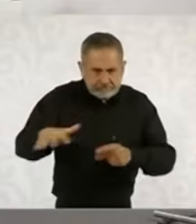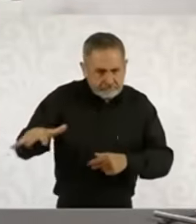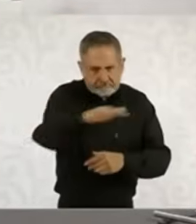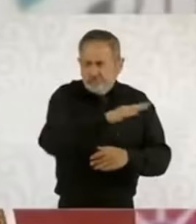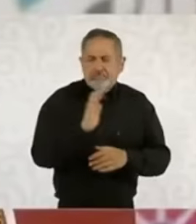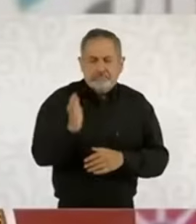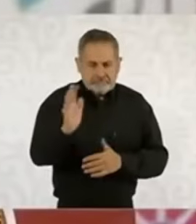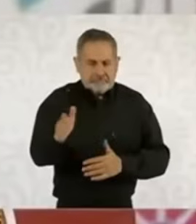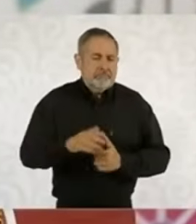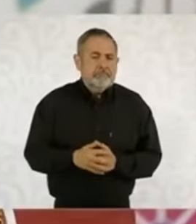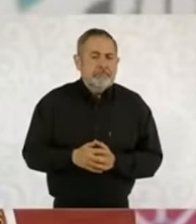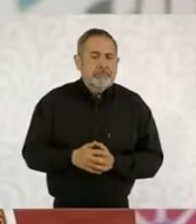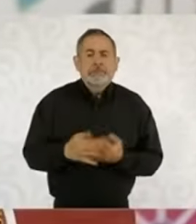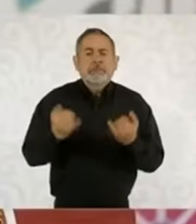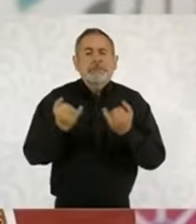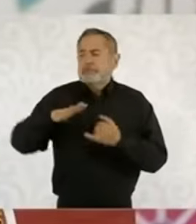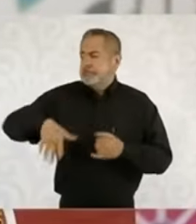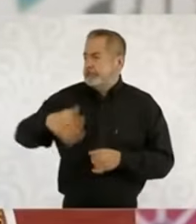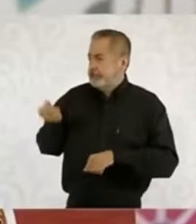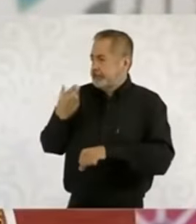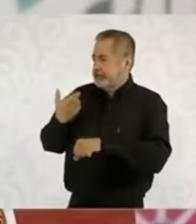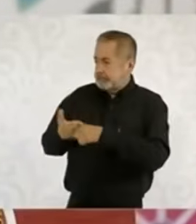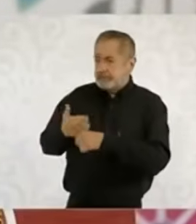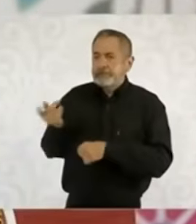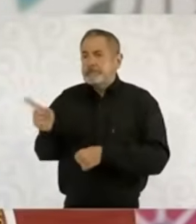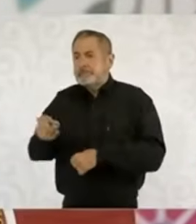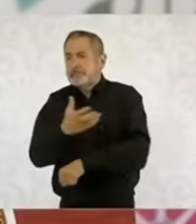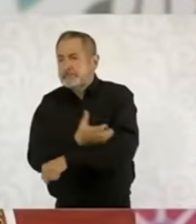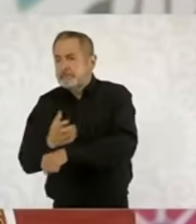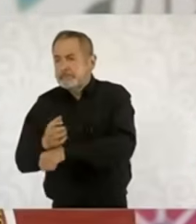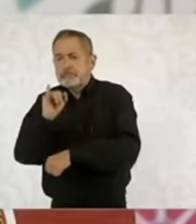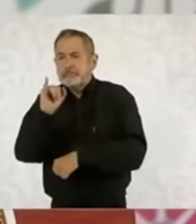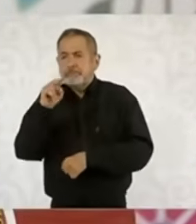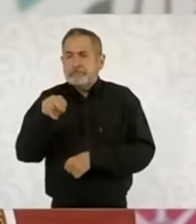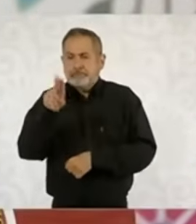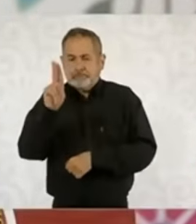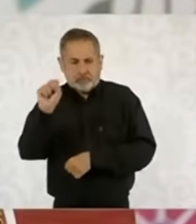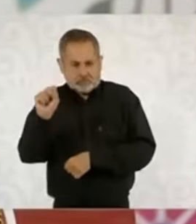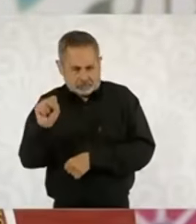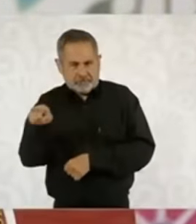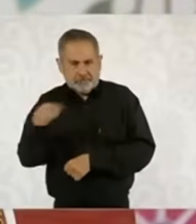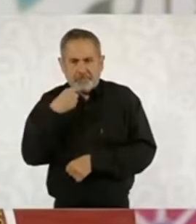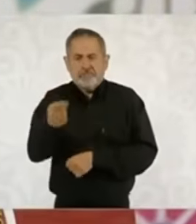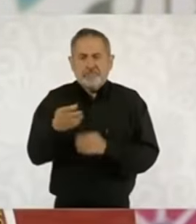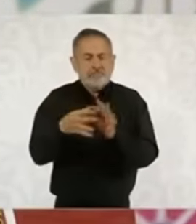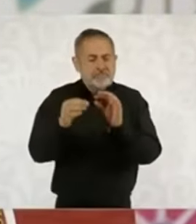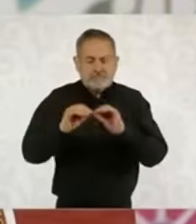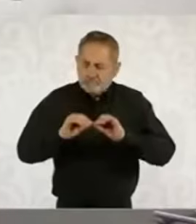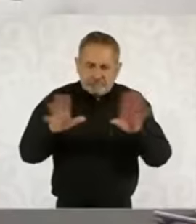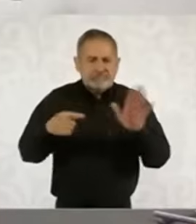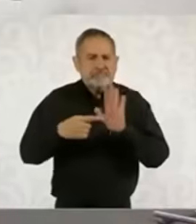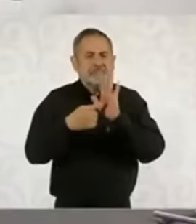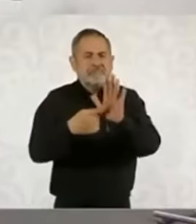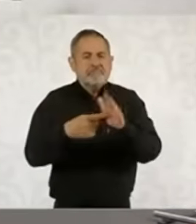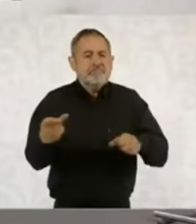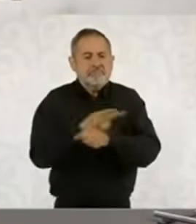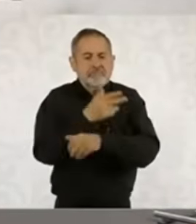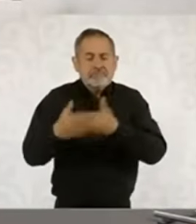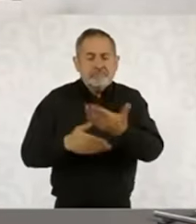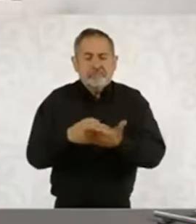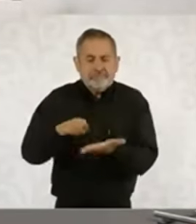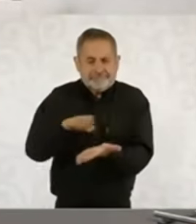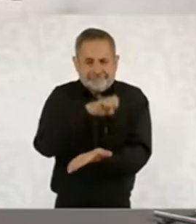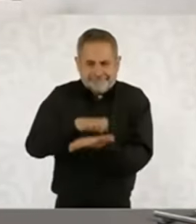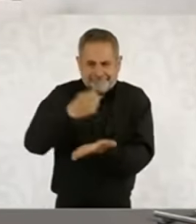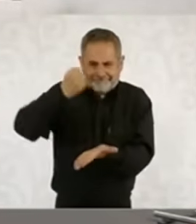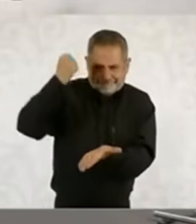como ya lo comentó la secretaria y mi compañero del INSUS, también me permito, la siguiente por favor, compartir los avances de la